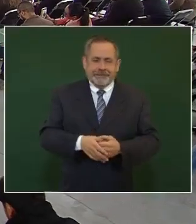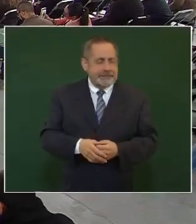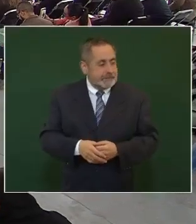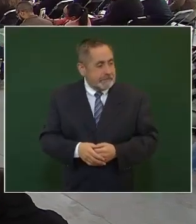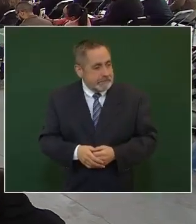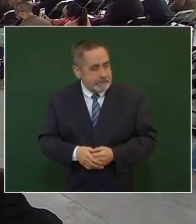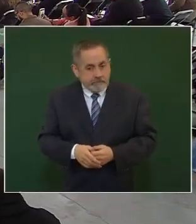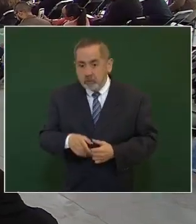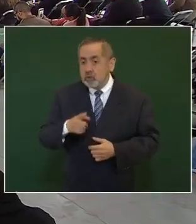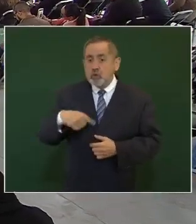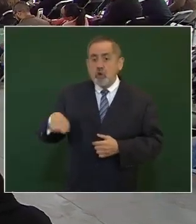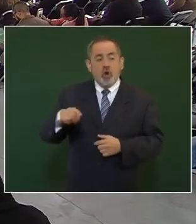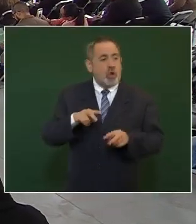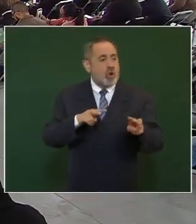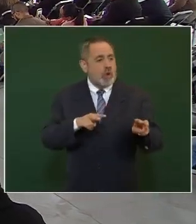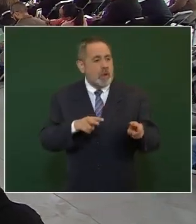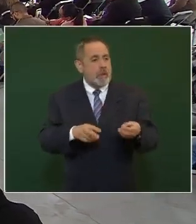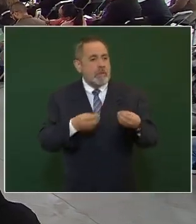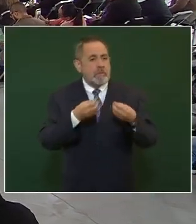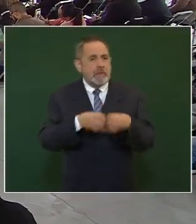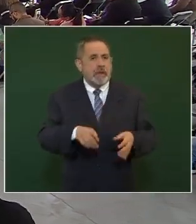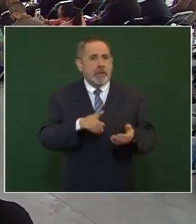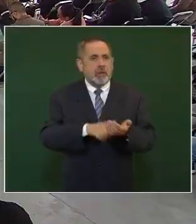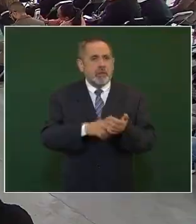pierden muchas energías,